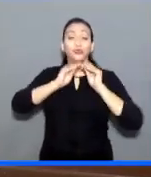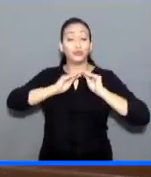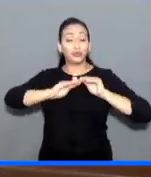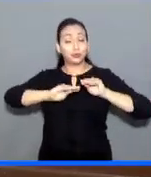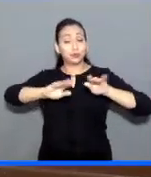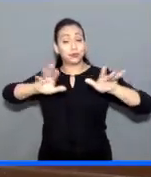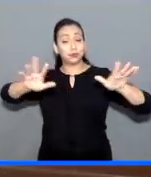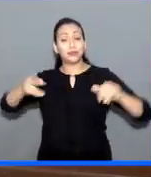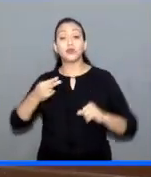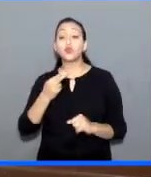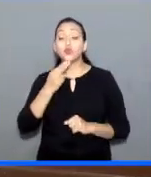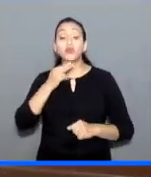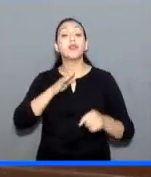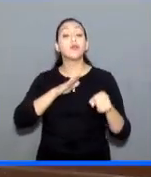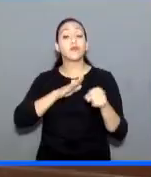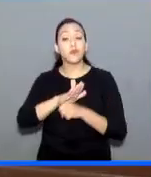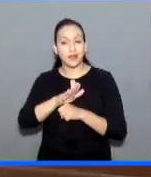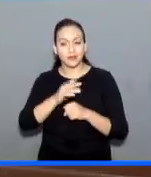desarrollo,